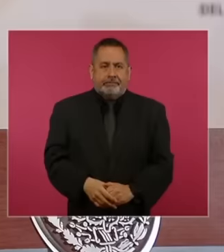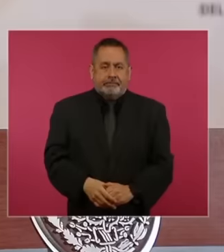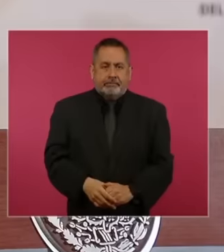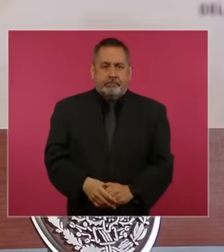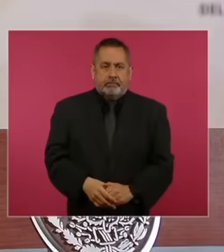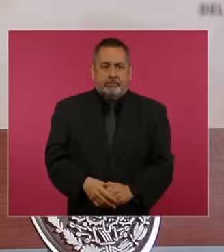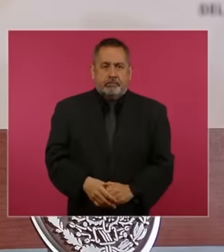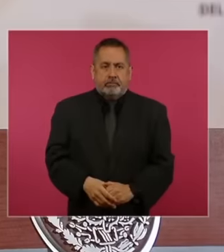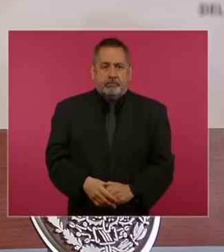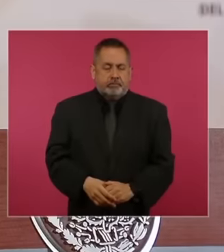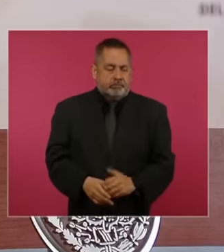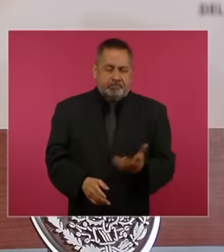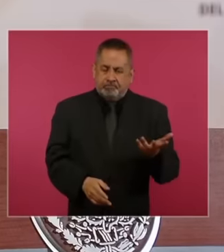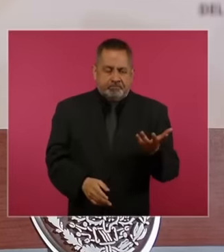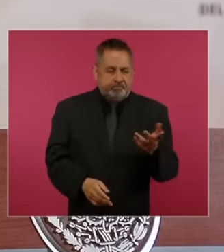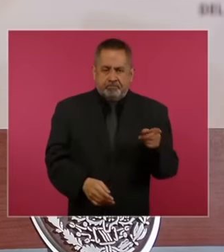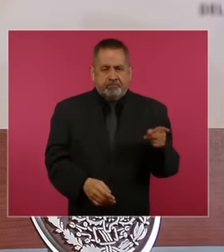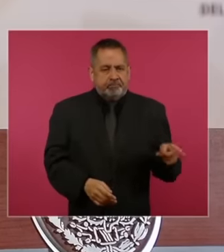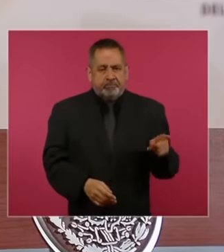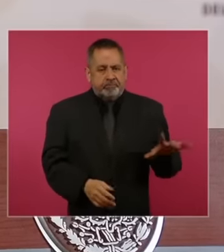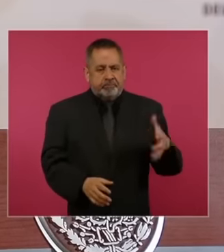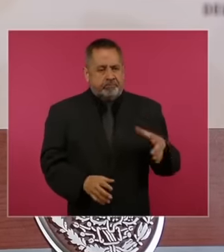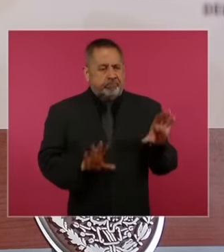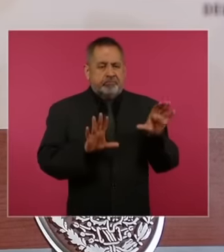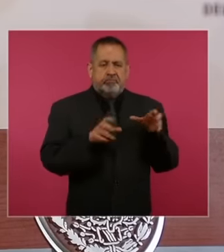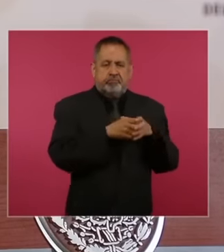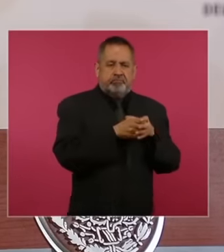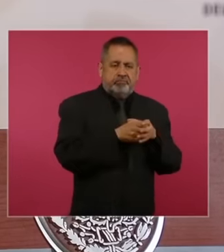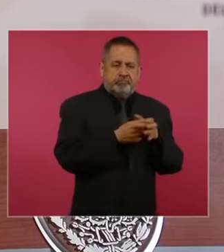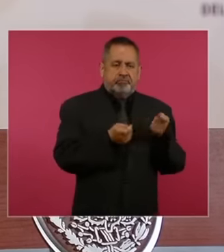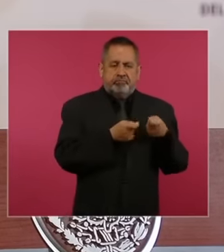En sentido estricto es una oligarquía,